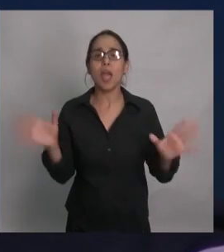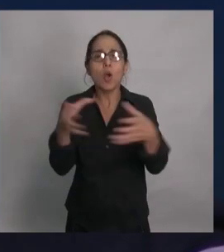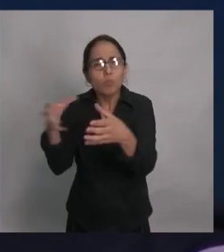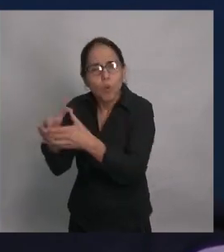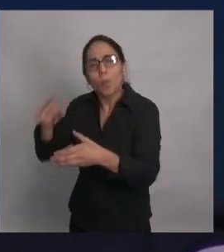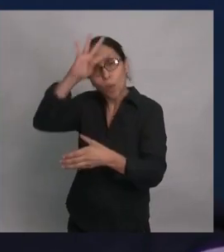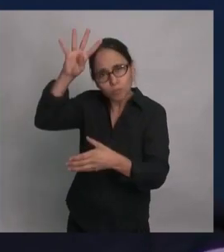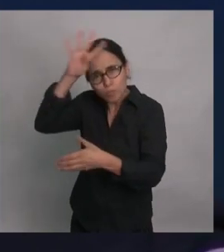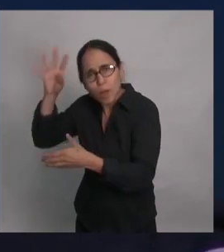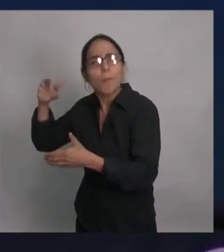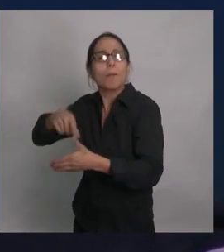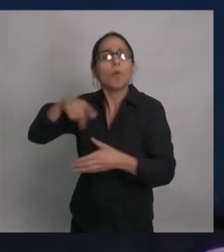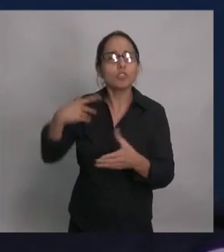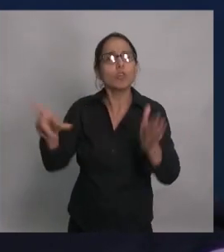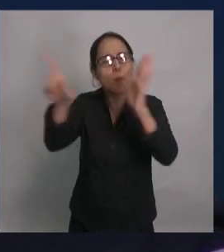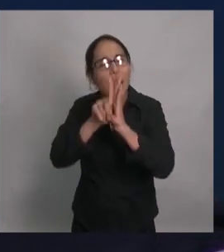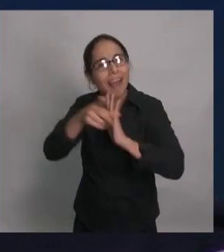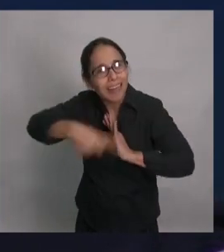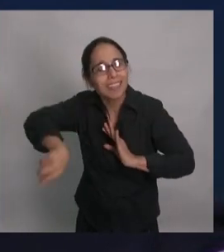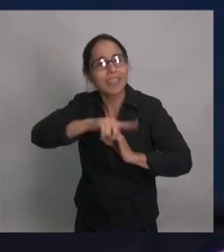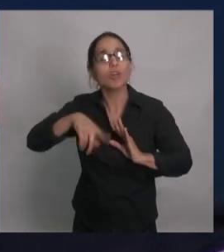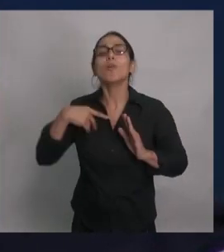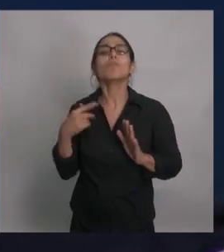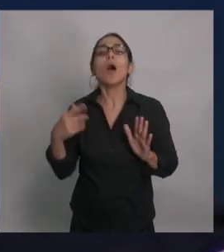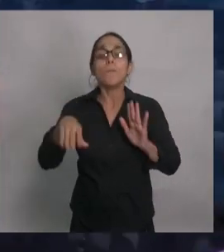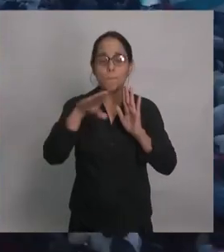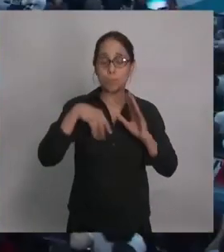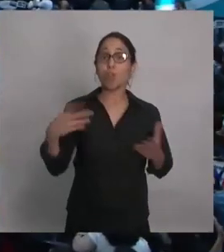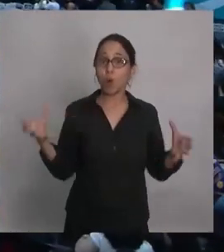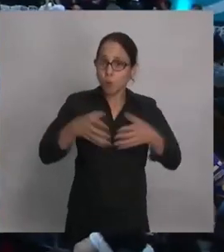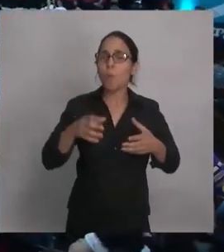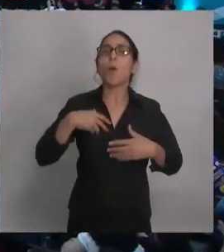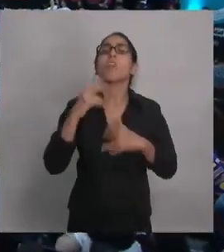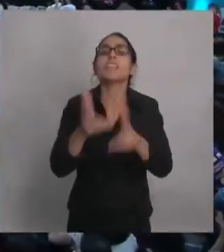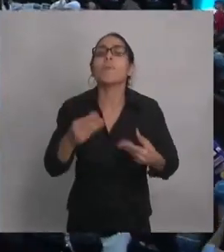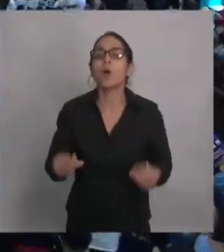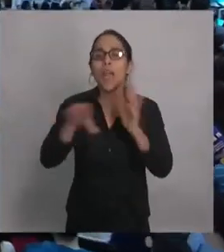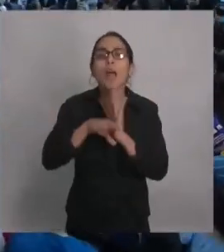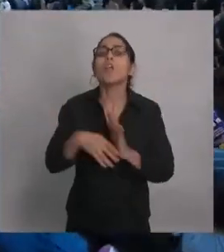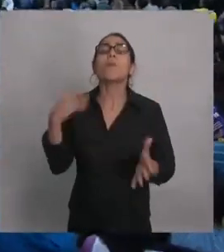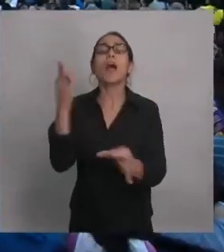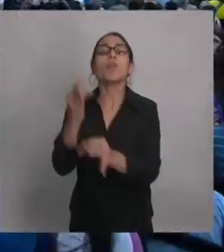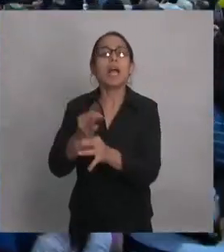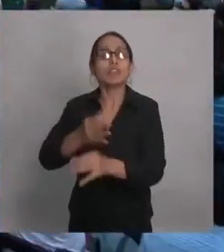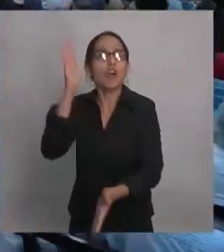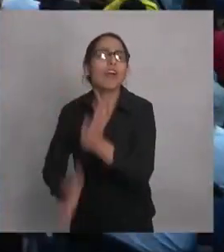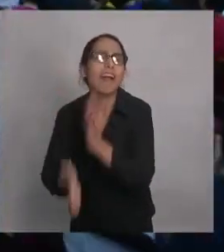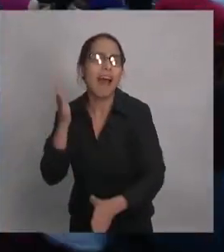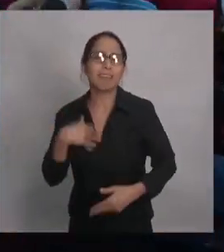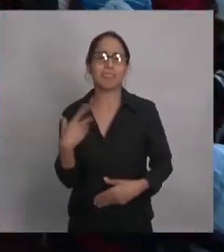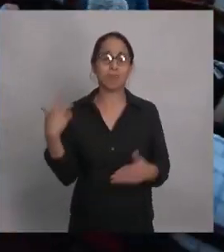originarios. En nuestro programa hablábamos de educación gratuita. En nuestro programa hablábamos de un nuevo modelo de salud.